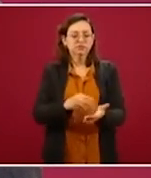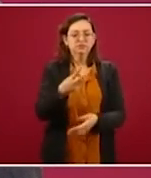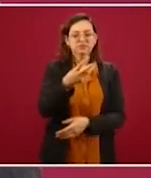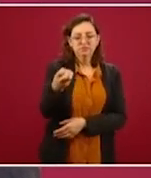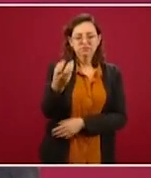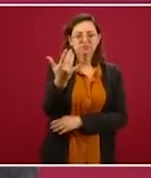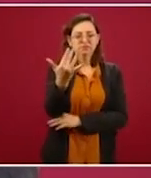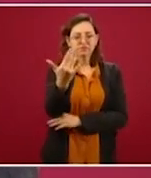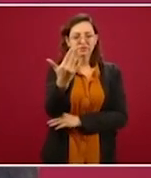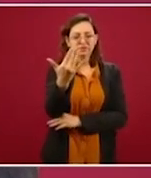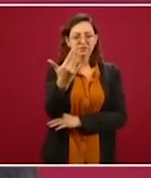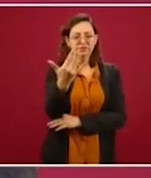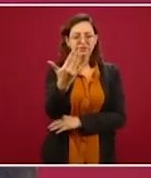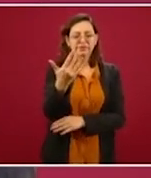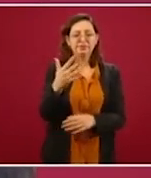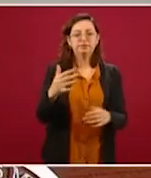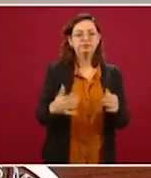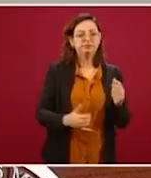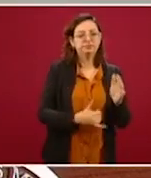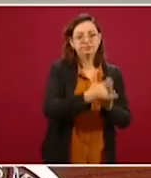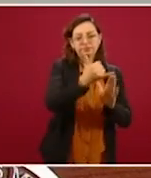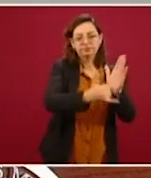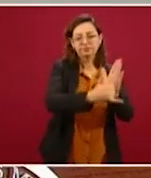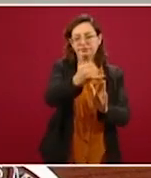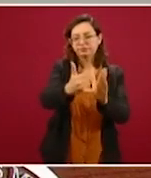1,350 sucursales